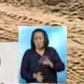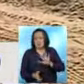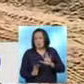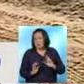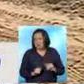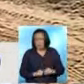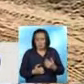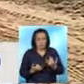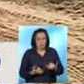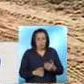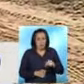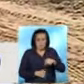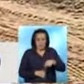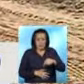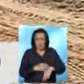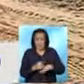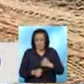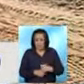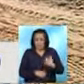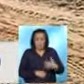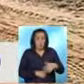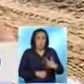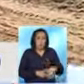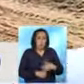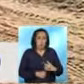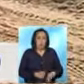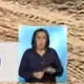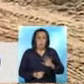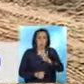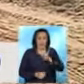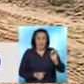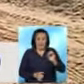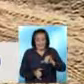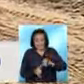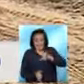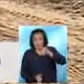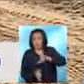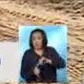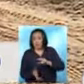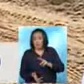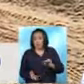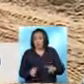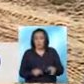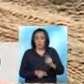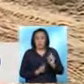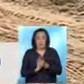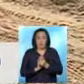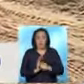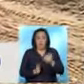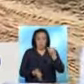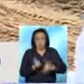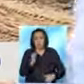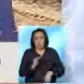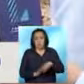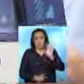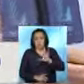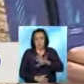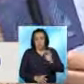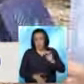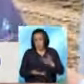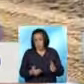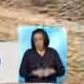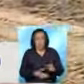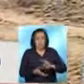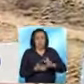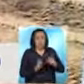segundo. Este año nosotros hemos soportado un día 40 metros cúbicos por segundo y el último Huaico más de 50 metros cúbicos por segundo.